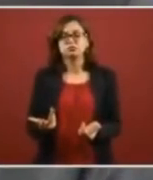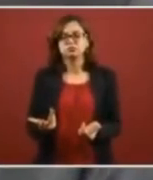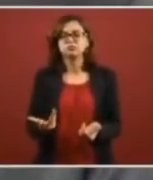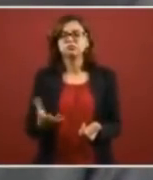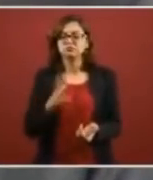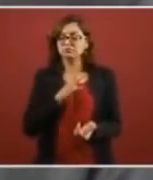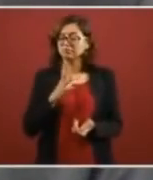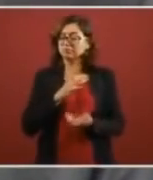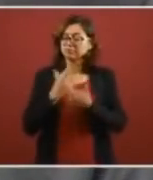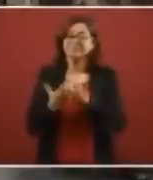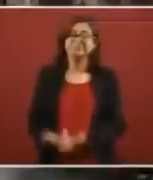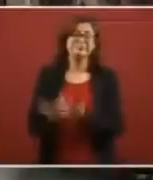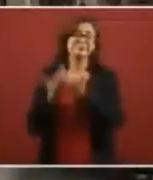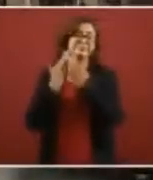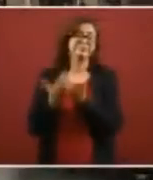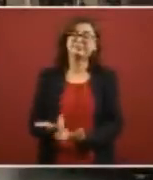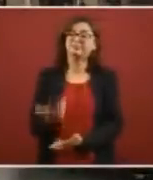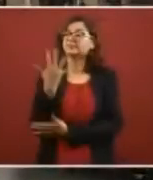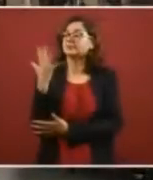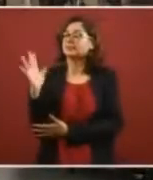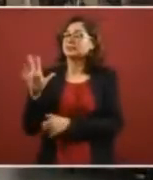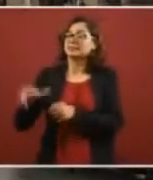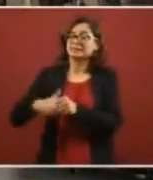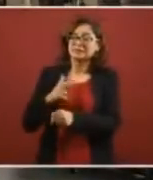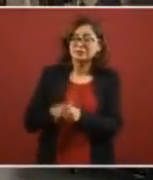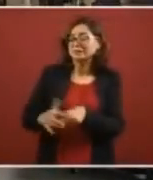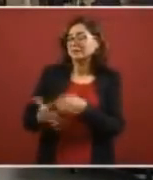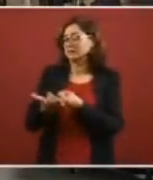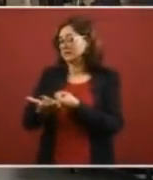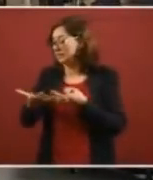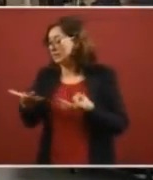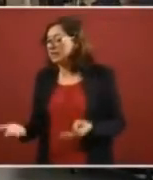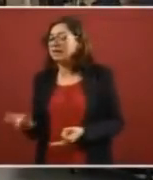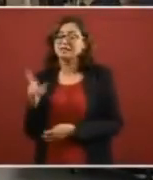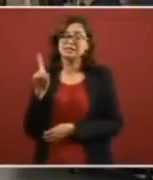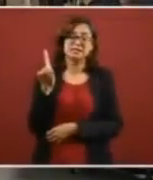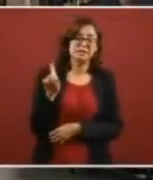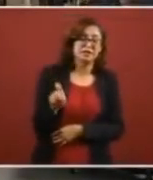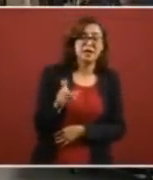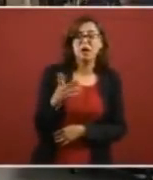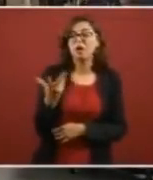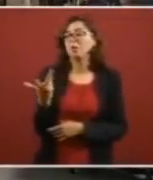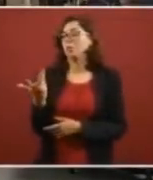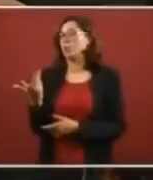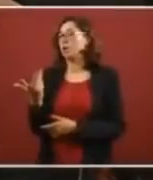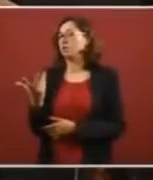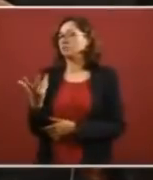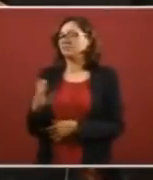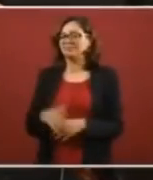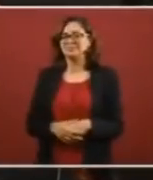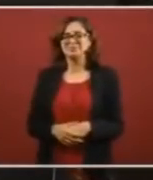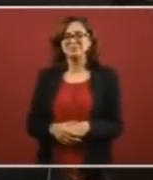muchos recursos naturales, suelos, agua, bosques,